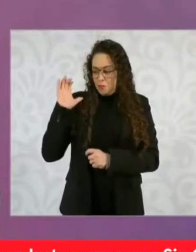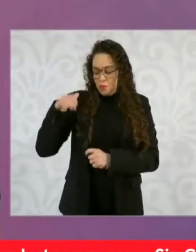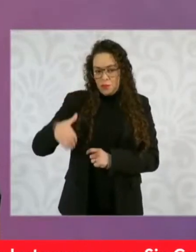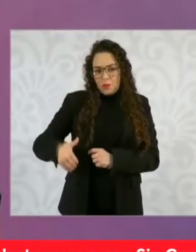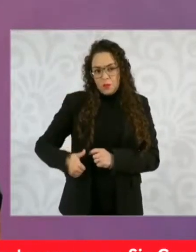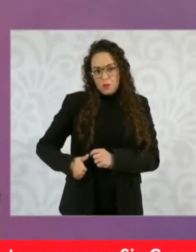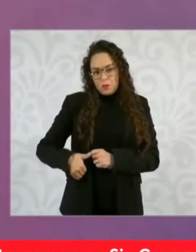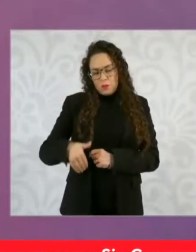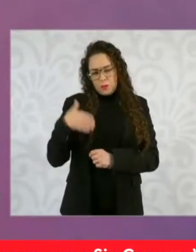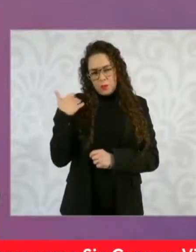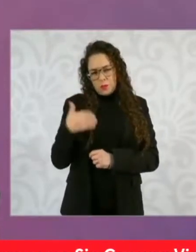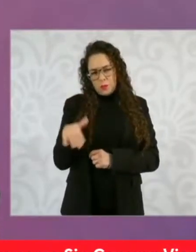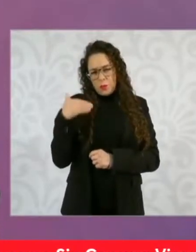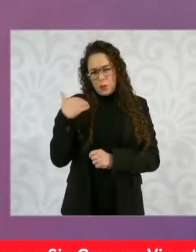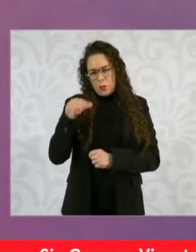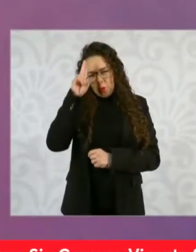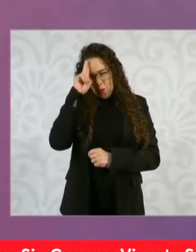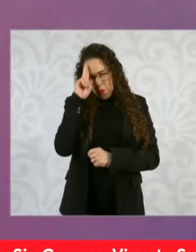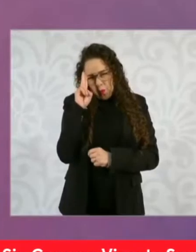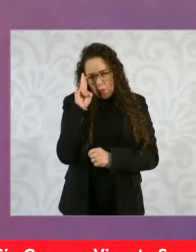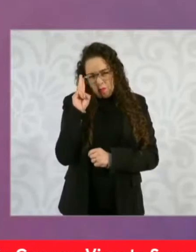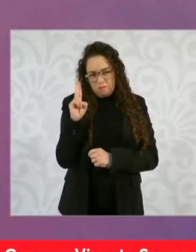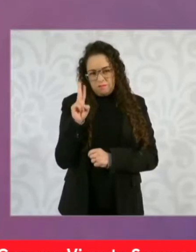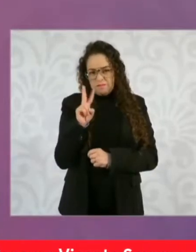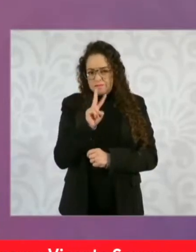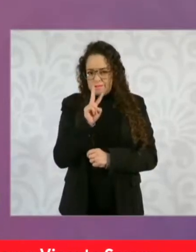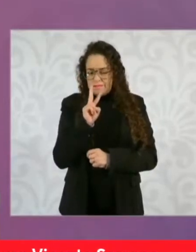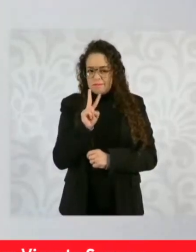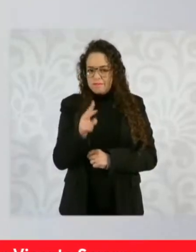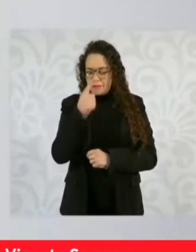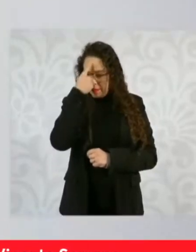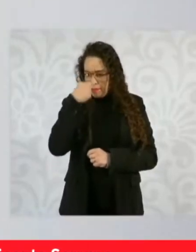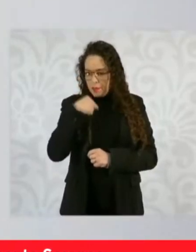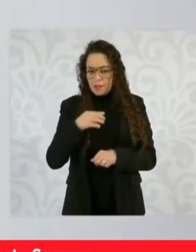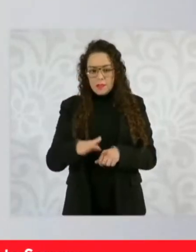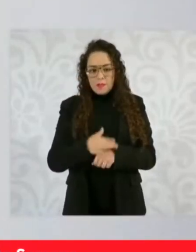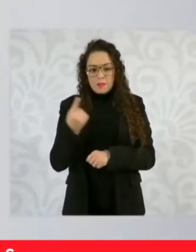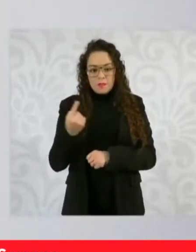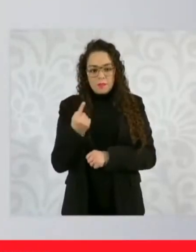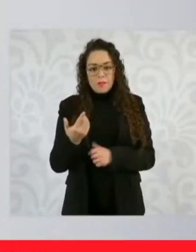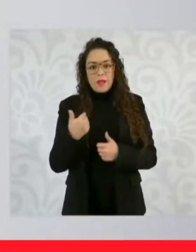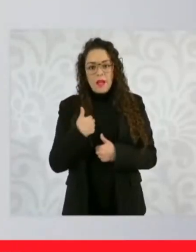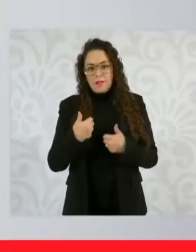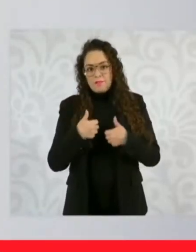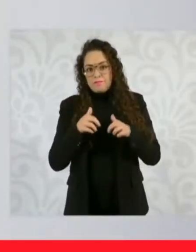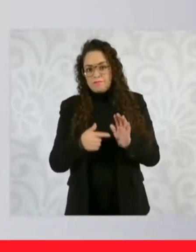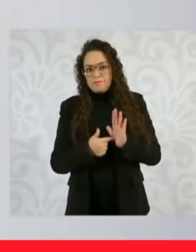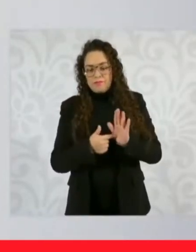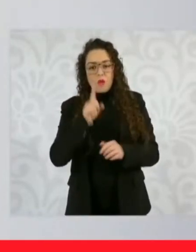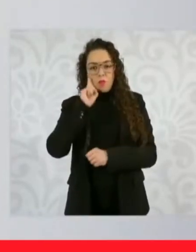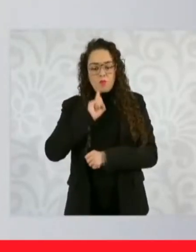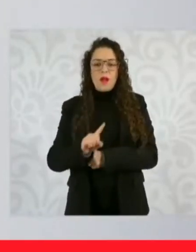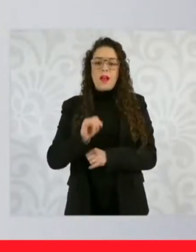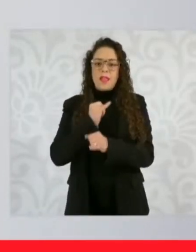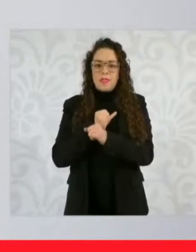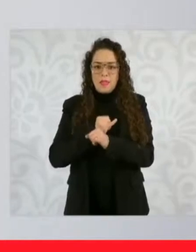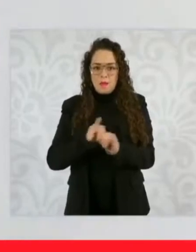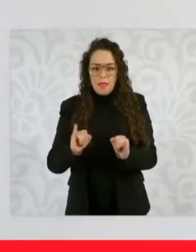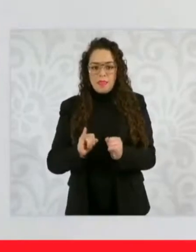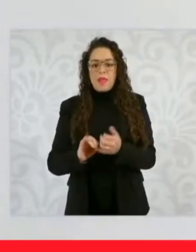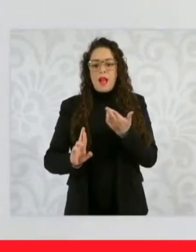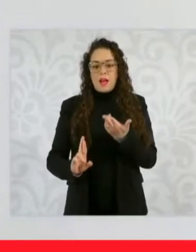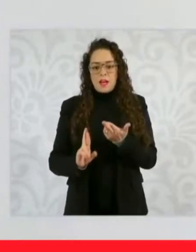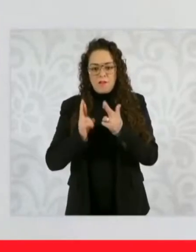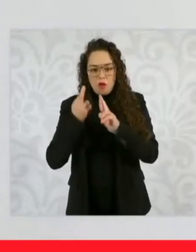porque además me ha tocado historiar a las mujeres de la independencia, de la revolución, las del movimiento